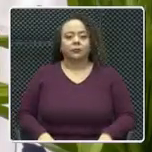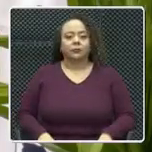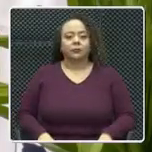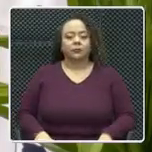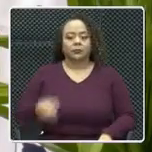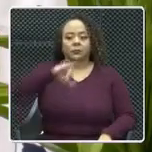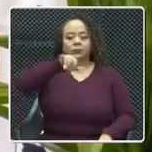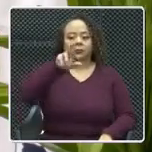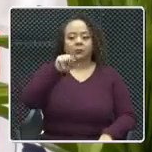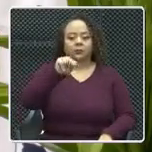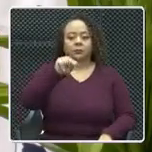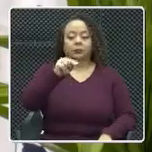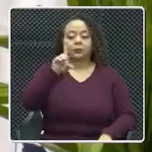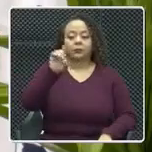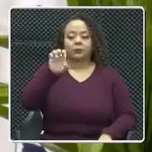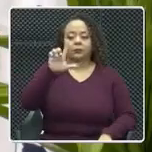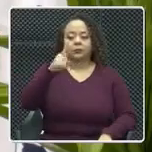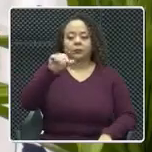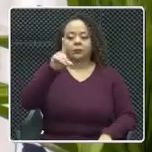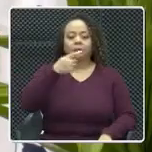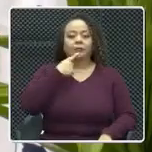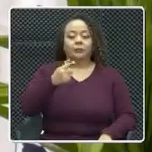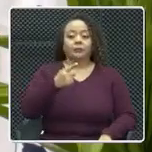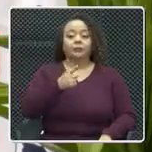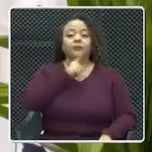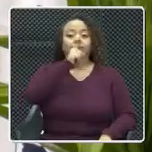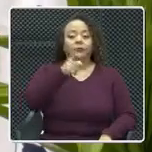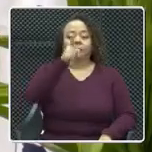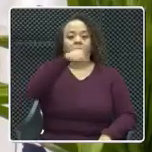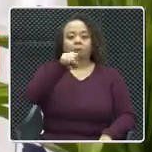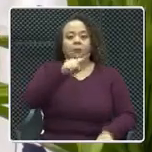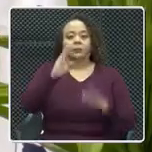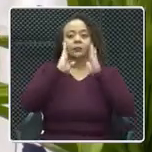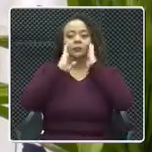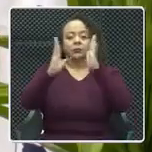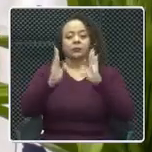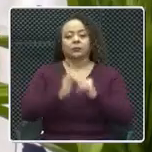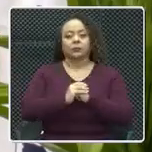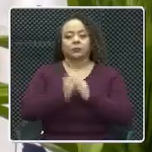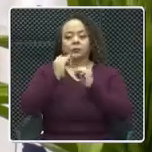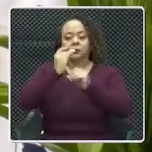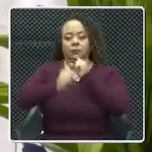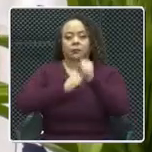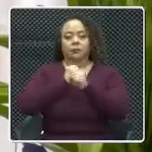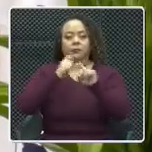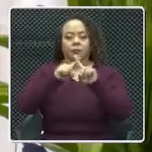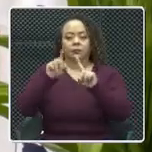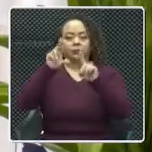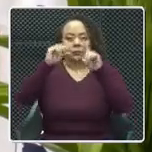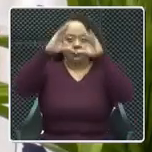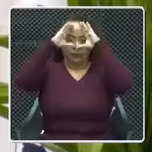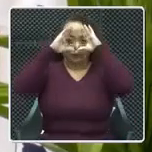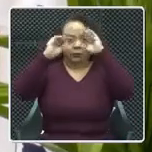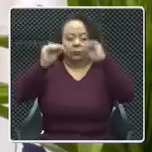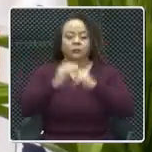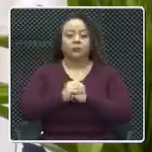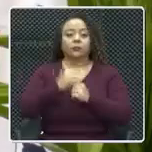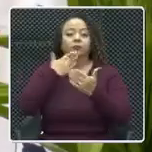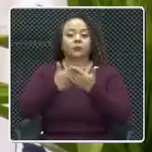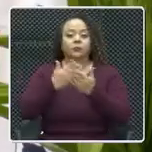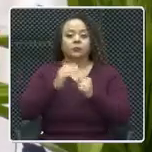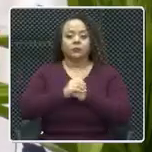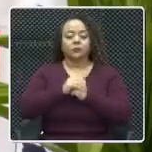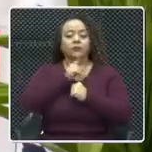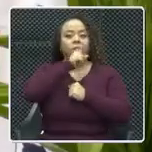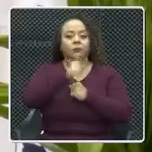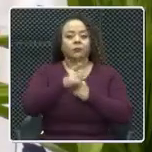Juan Delgado nos dice, en realidad ellos lo llevan atendiendo, sin embargo, no lo comunican abiertamente. Bueno, pues